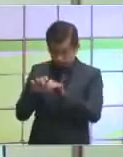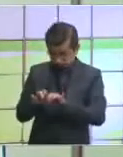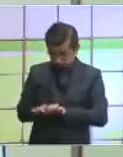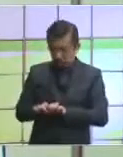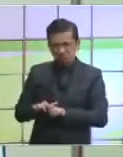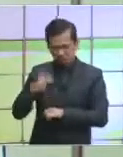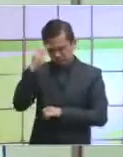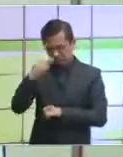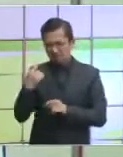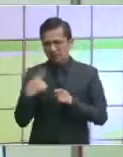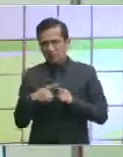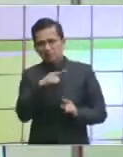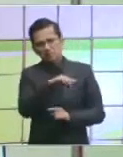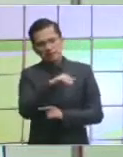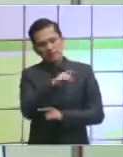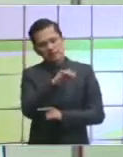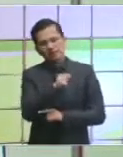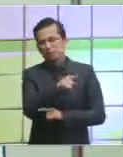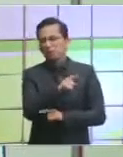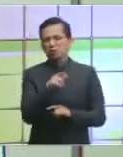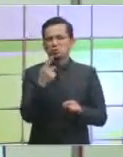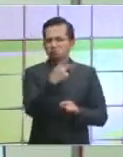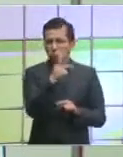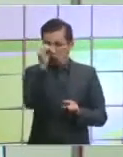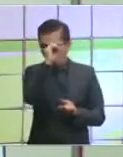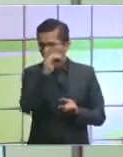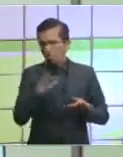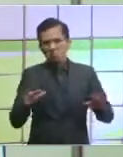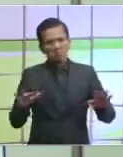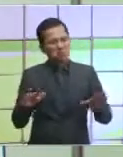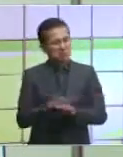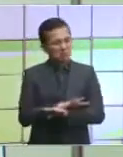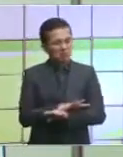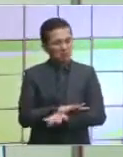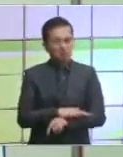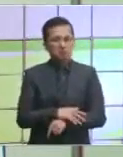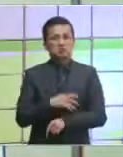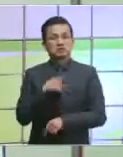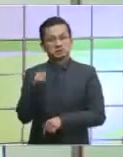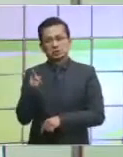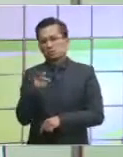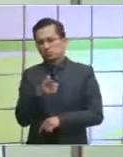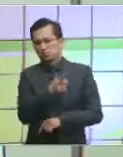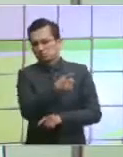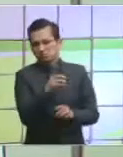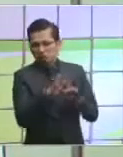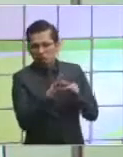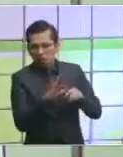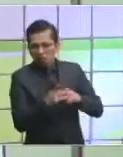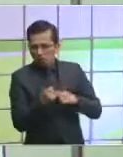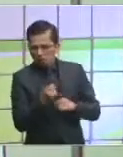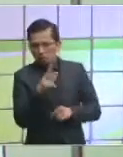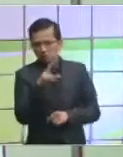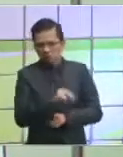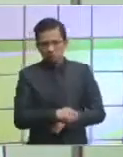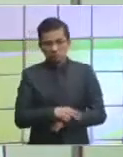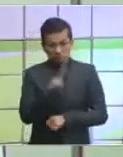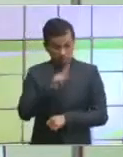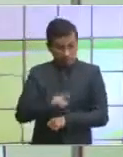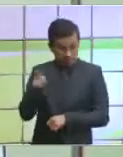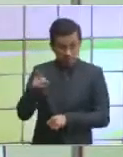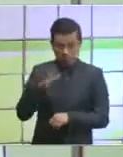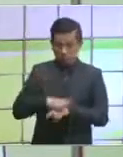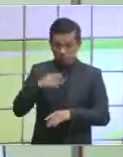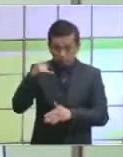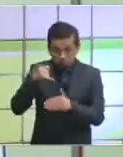ministro tal acaba de cambiar su criterio y no dio cuenta del cambio de su criterio a ese nivel de especialización